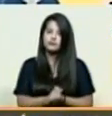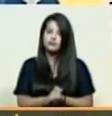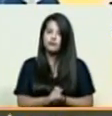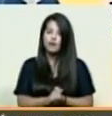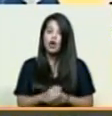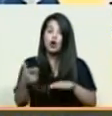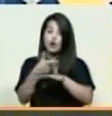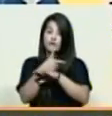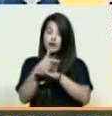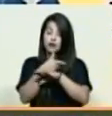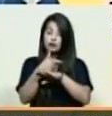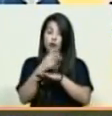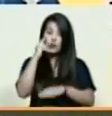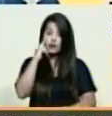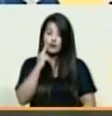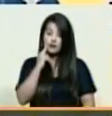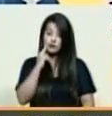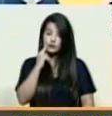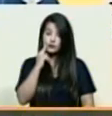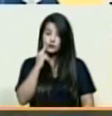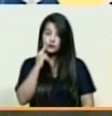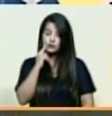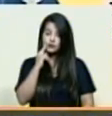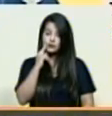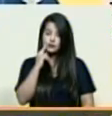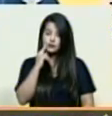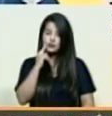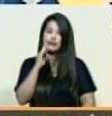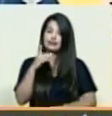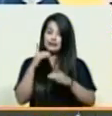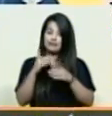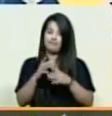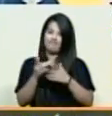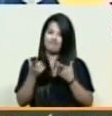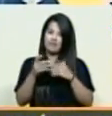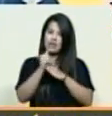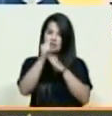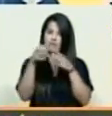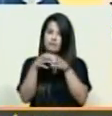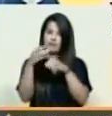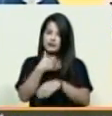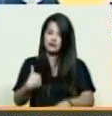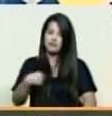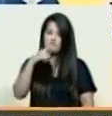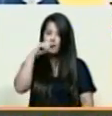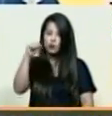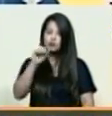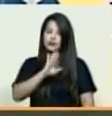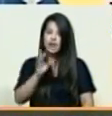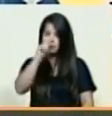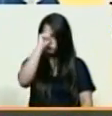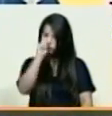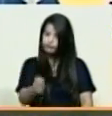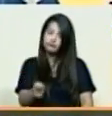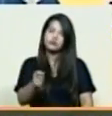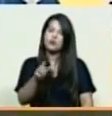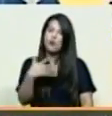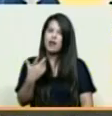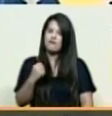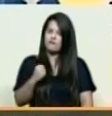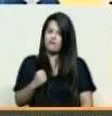el gobierno bolivariano que dirige el presidente Nicolás Maduro reconoce la